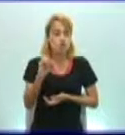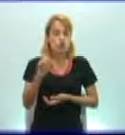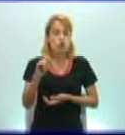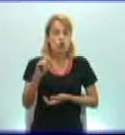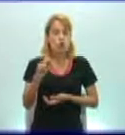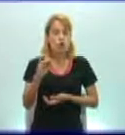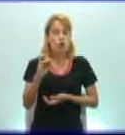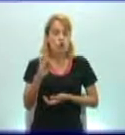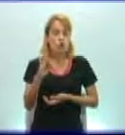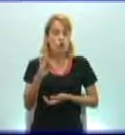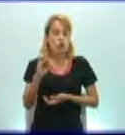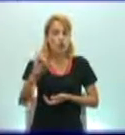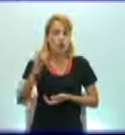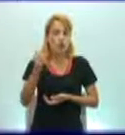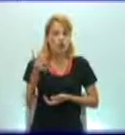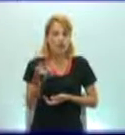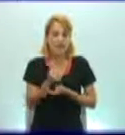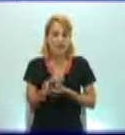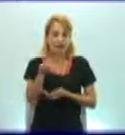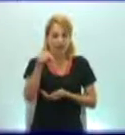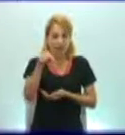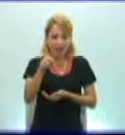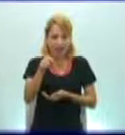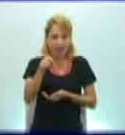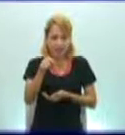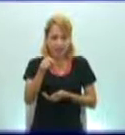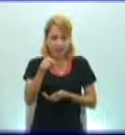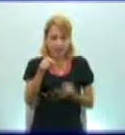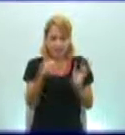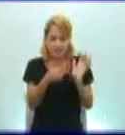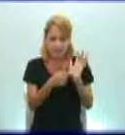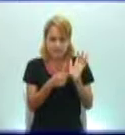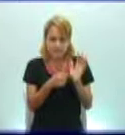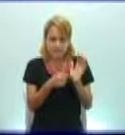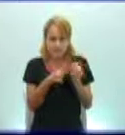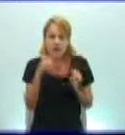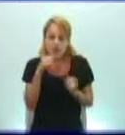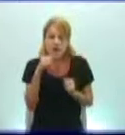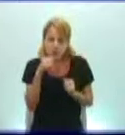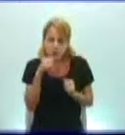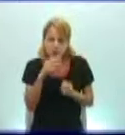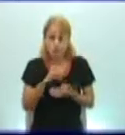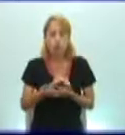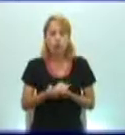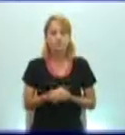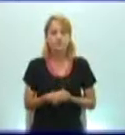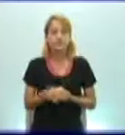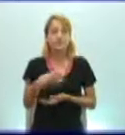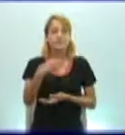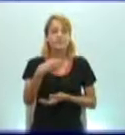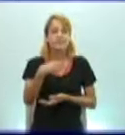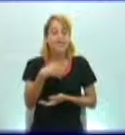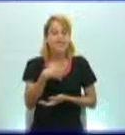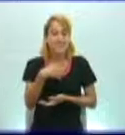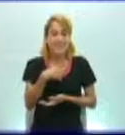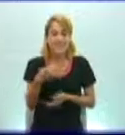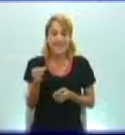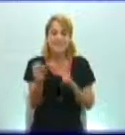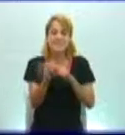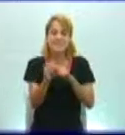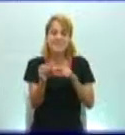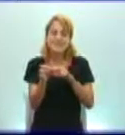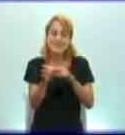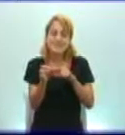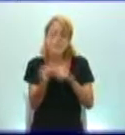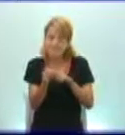tiene forma de dedo, es esta cosita que estoy señalando aquí. Tiene células epidérmicas, está